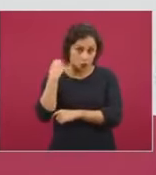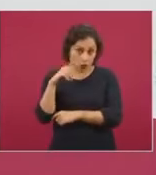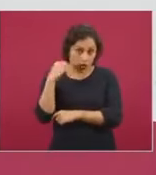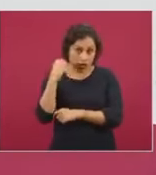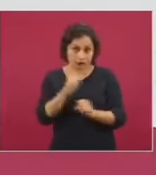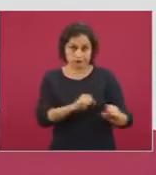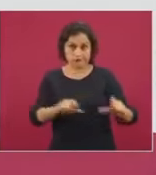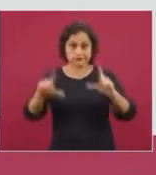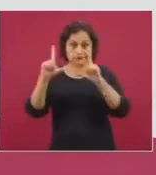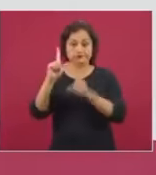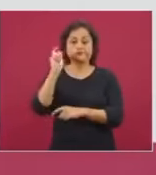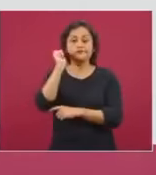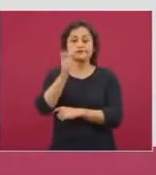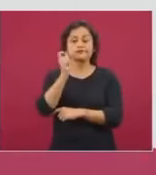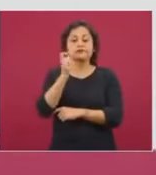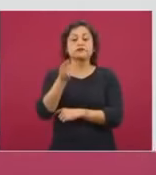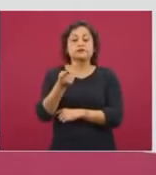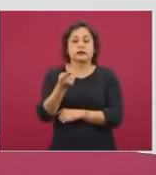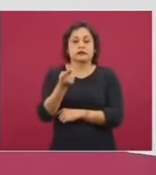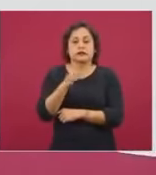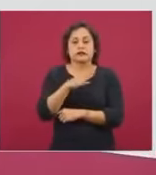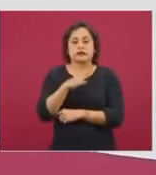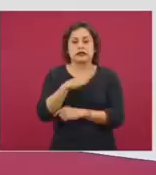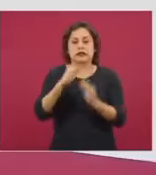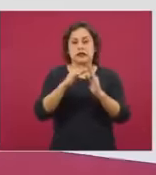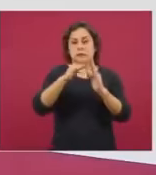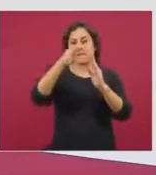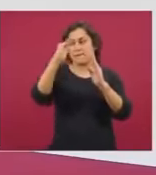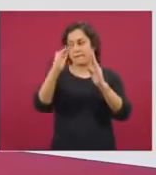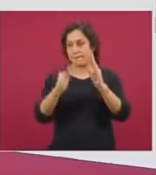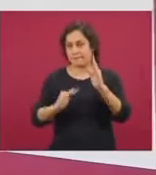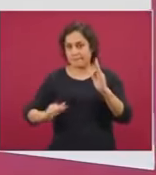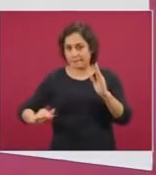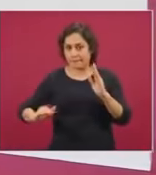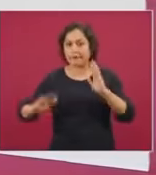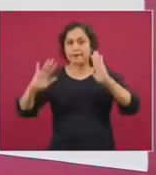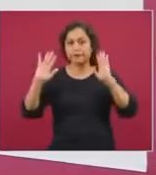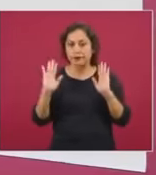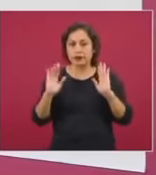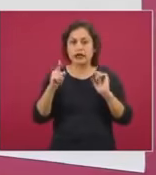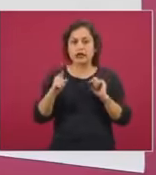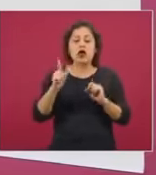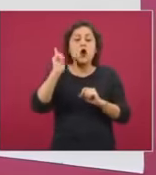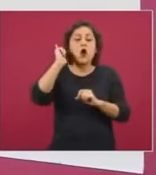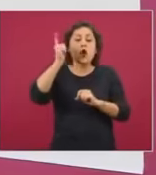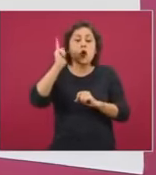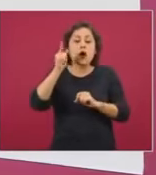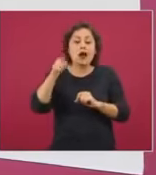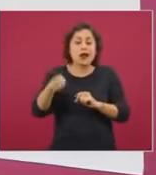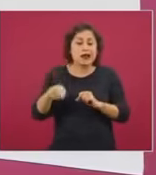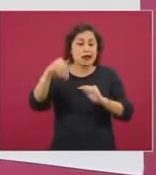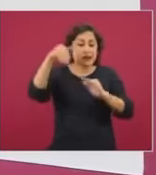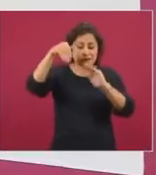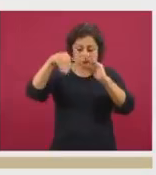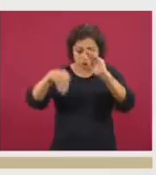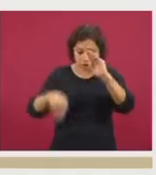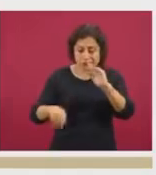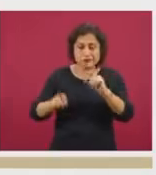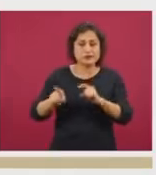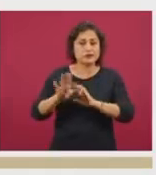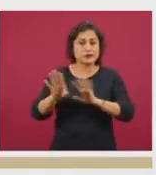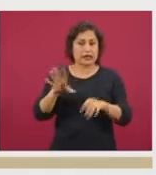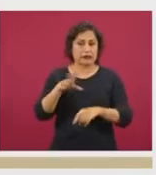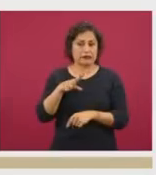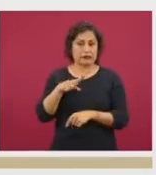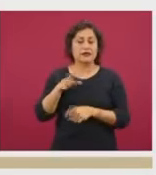tenemos un descenso muy importante, continuo, que tal vez llega un momento en el que ya está muy por debajo de lo esperado y esto